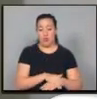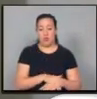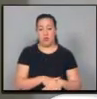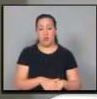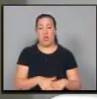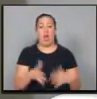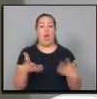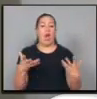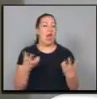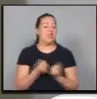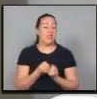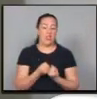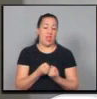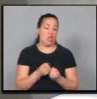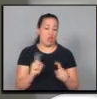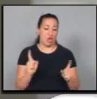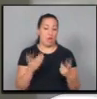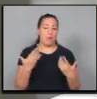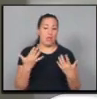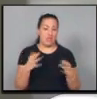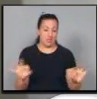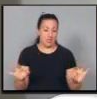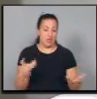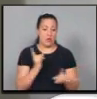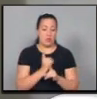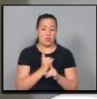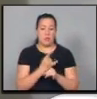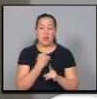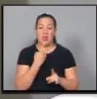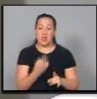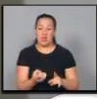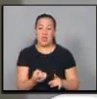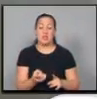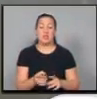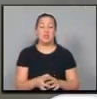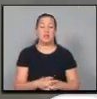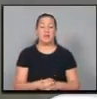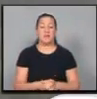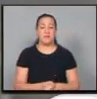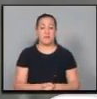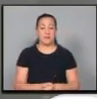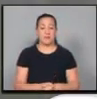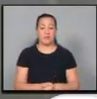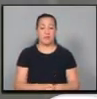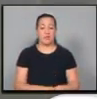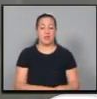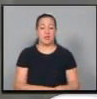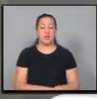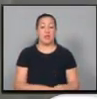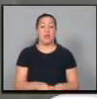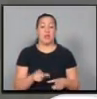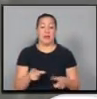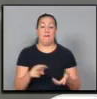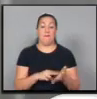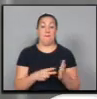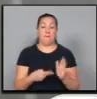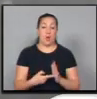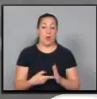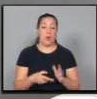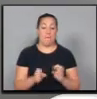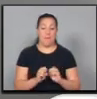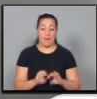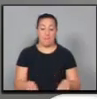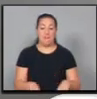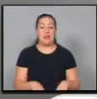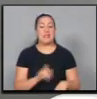no accidente, porque se podía haber evitado, como siempre decimos, como dice Romy muy bien, de este incidente que termina de manera trágica.